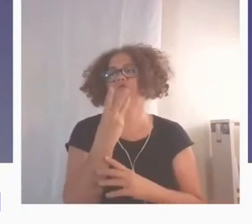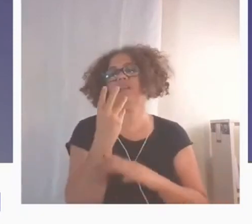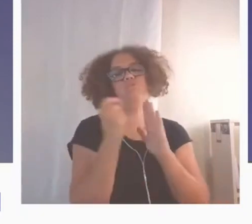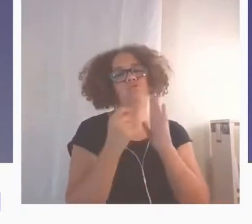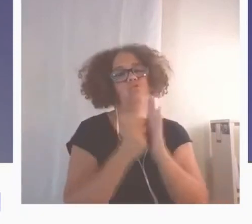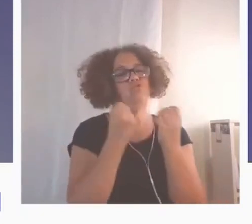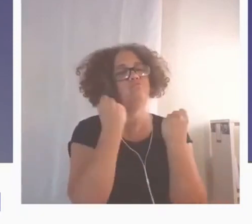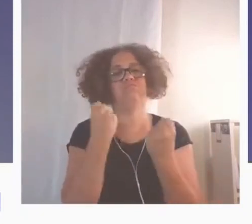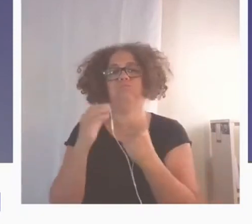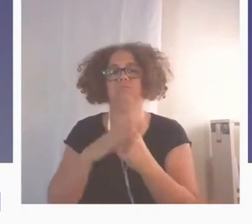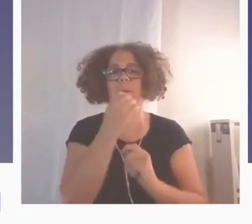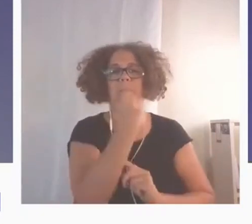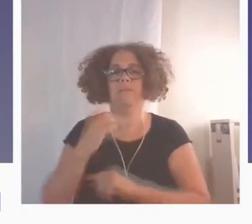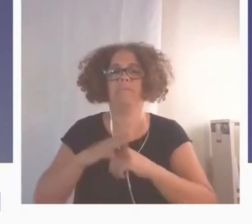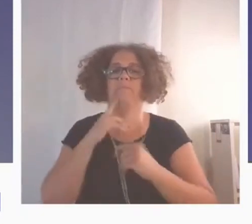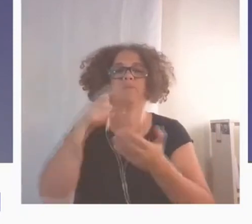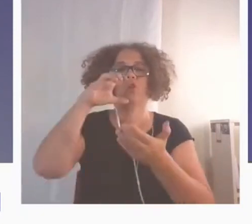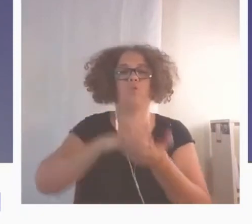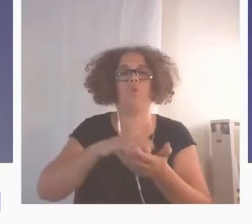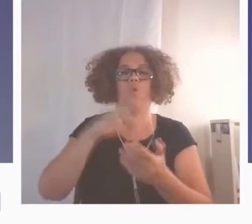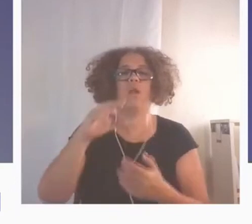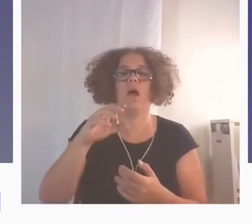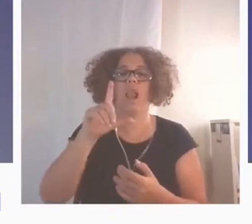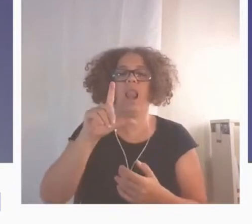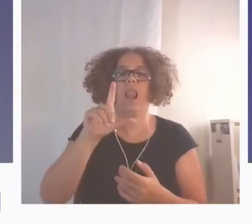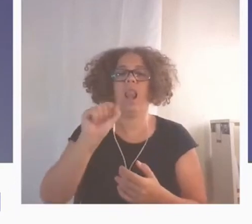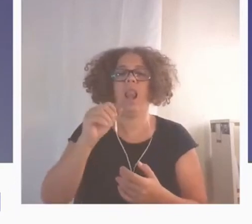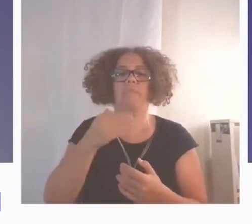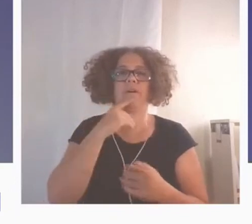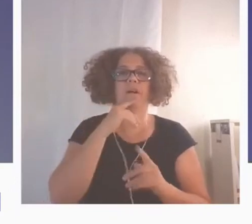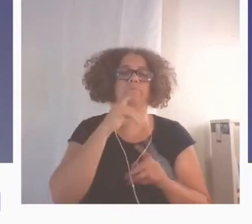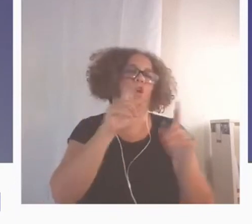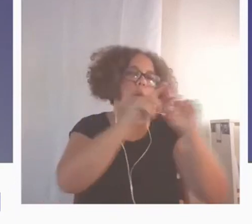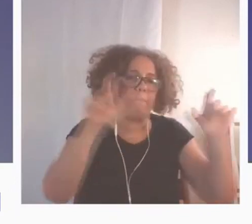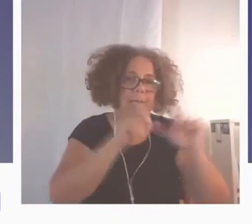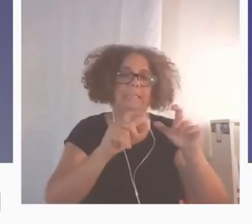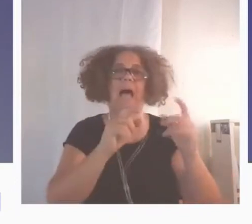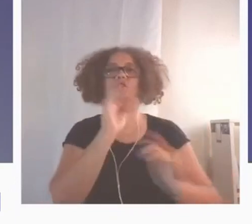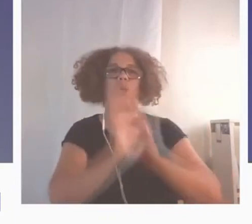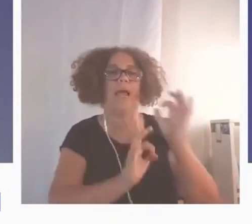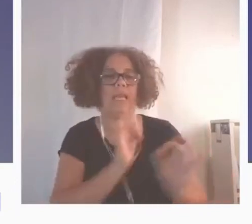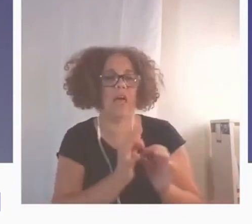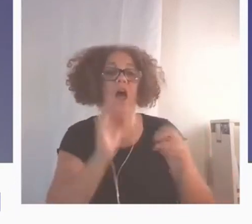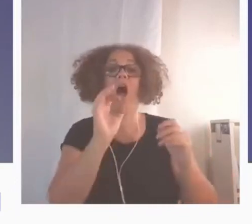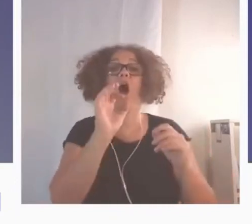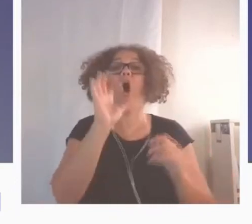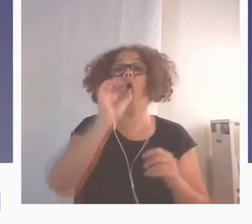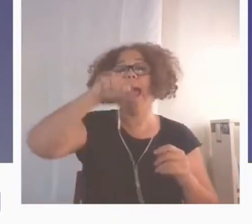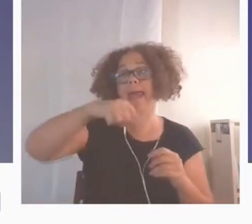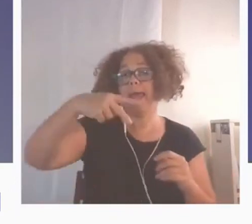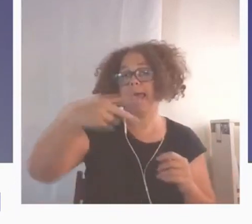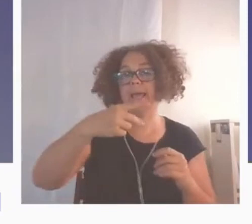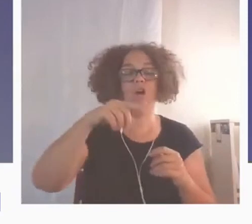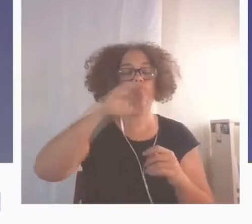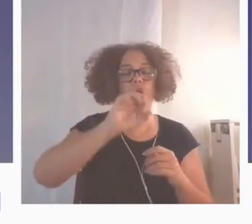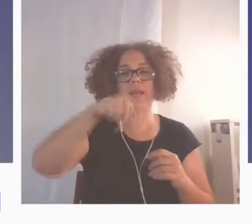El trabajo en Cuna Lab, que es ese trabajo que se hace con organizaciones, con empresas, con ONGs, con